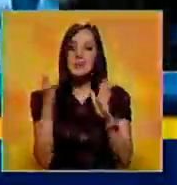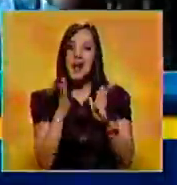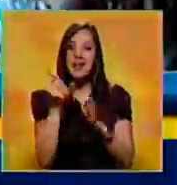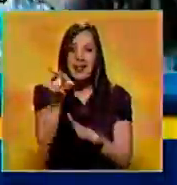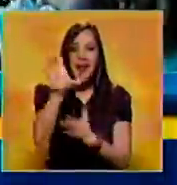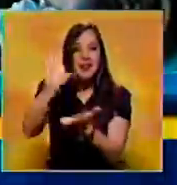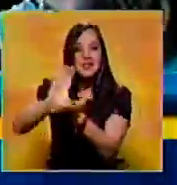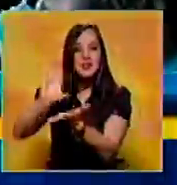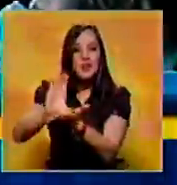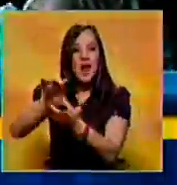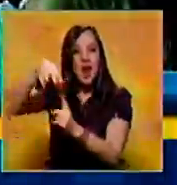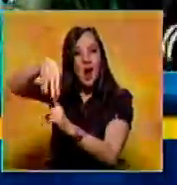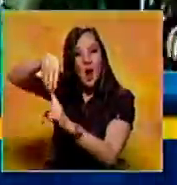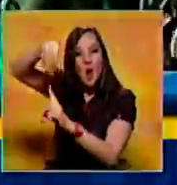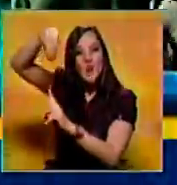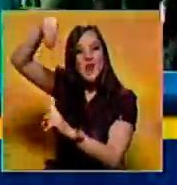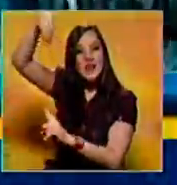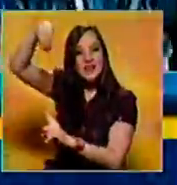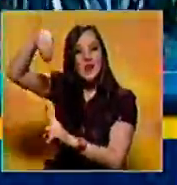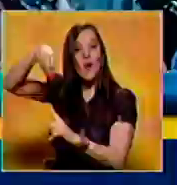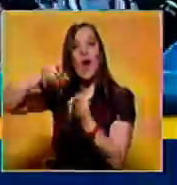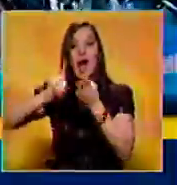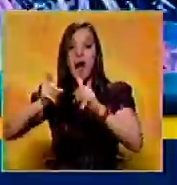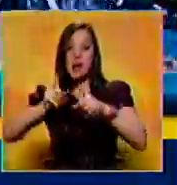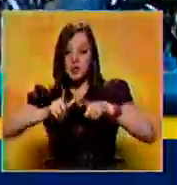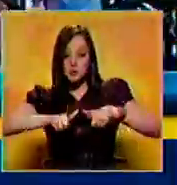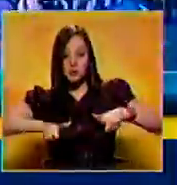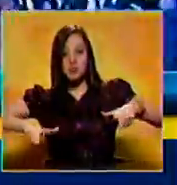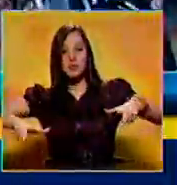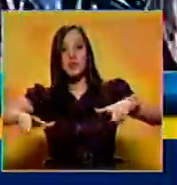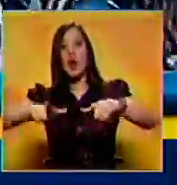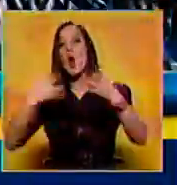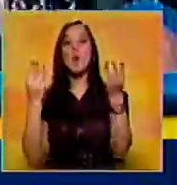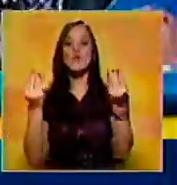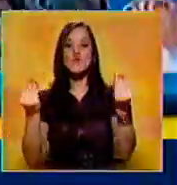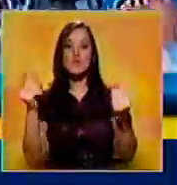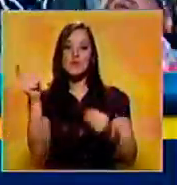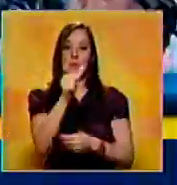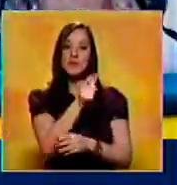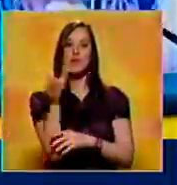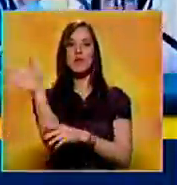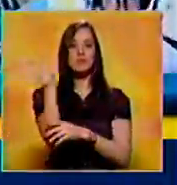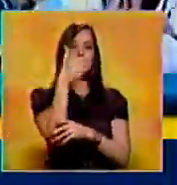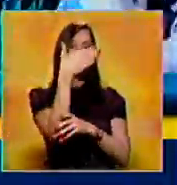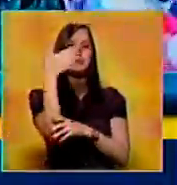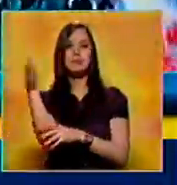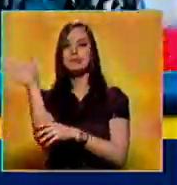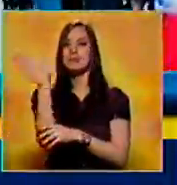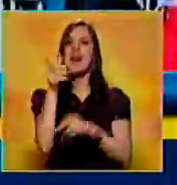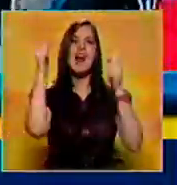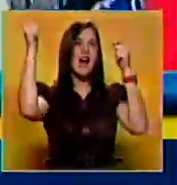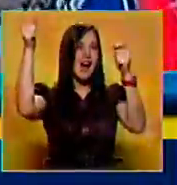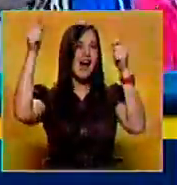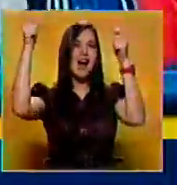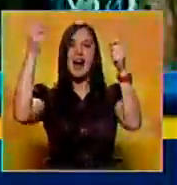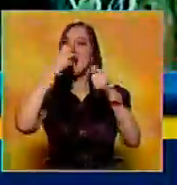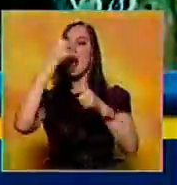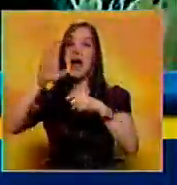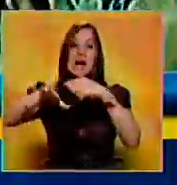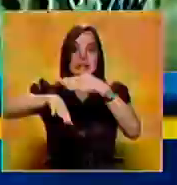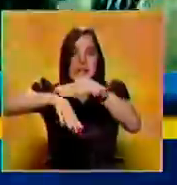El obelisco y el Parque Centenario fueron algunos de los puntos donde miles de personas salieron con sus banderas y cantos hasta buena parte de la